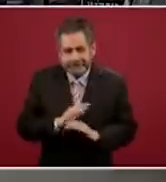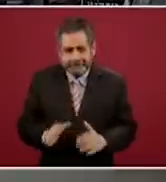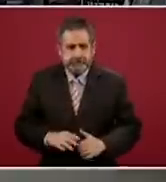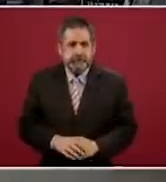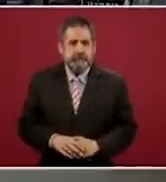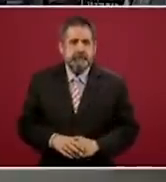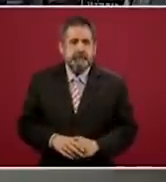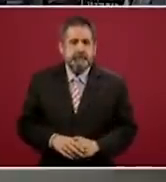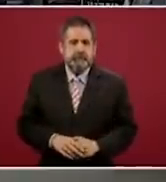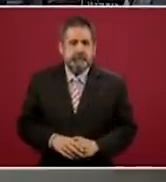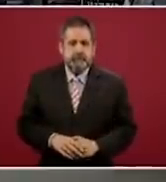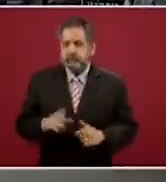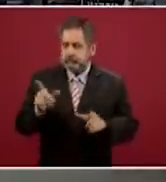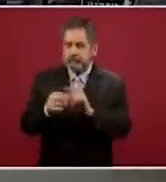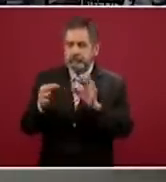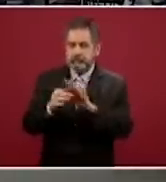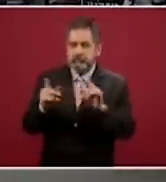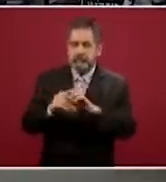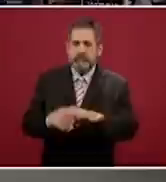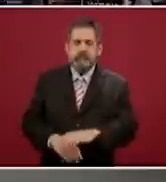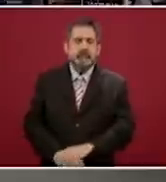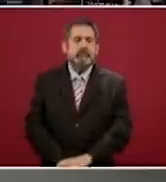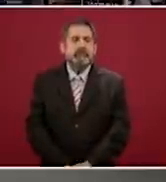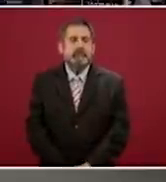¿Sí? Ahí lo dejamos en esta parte.